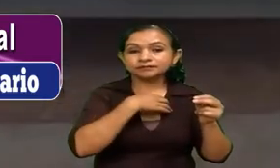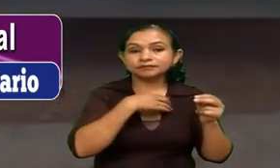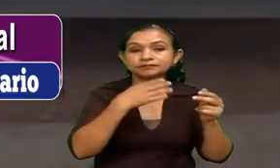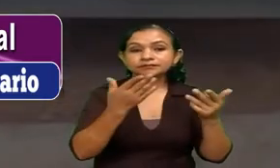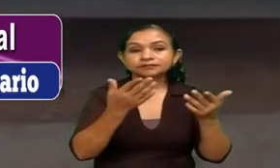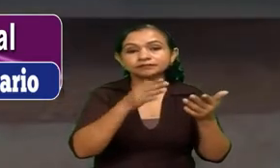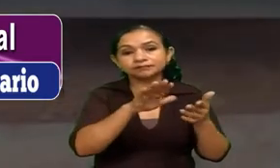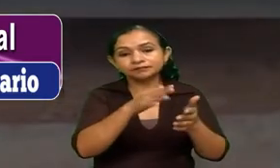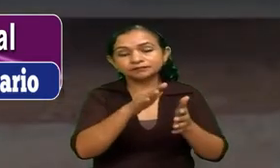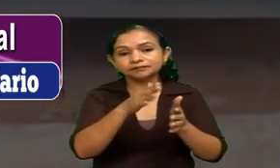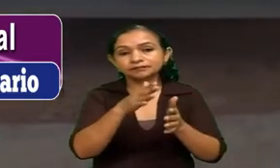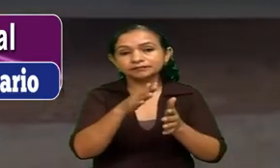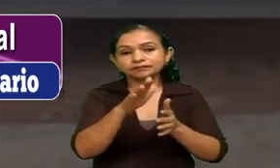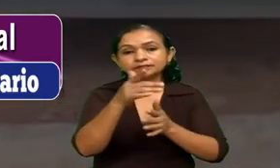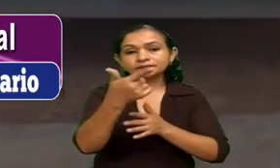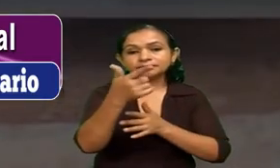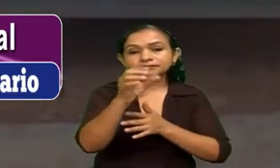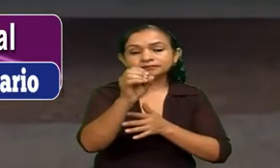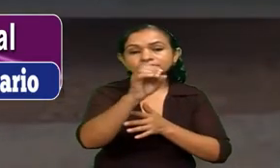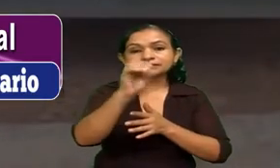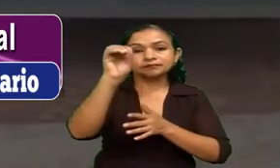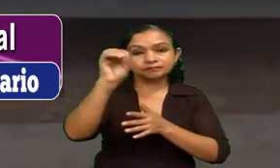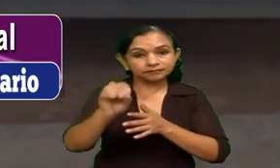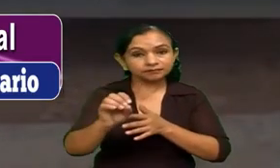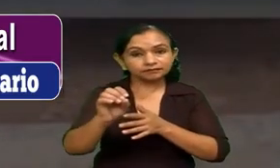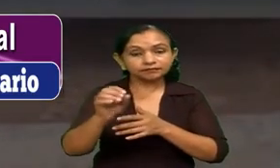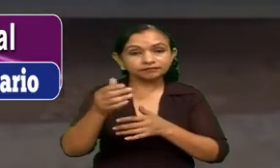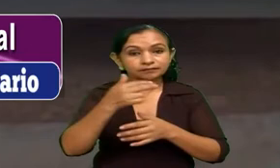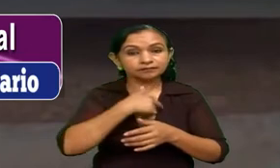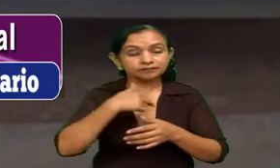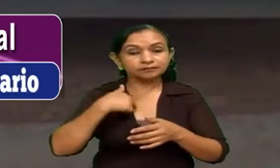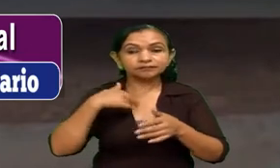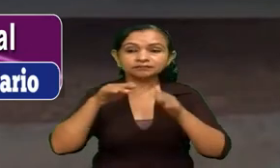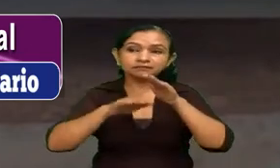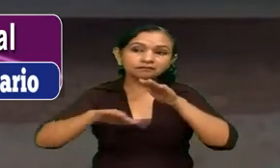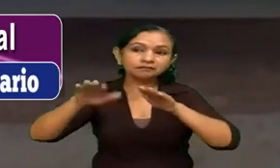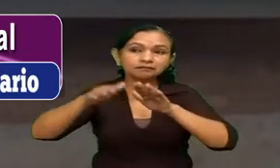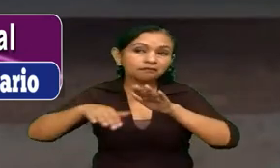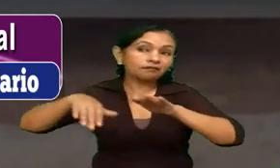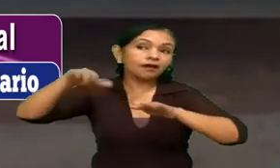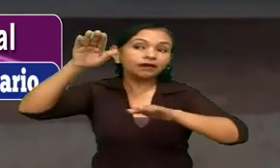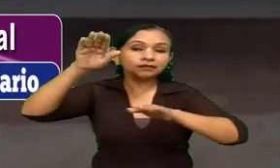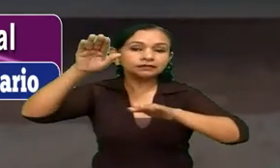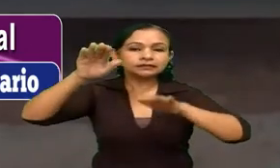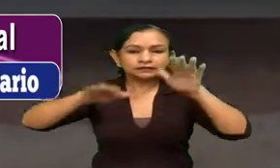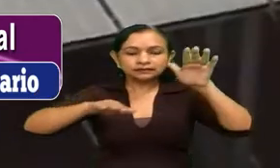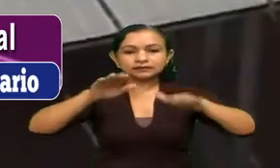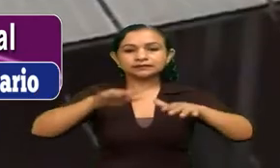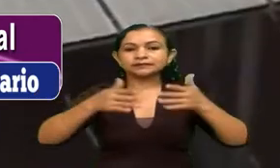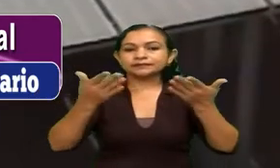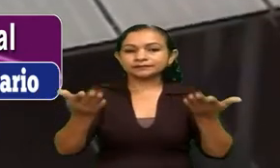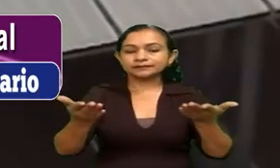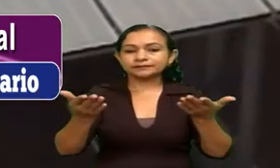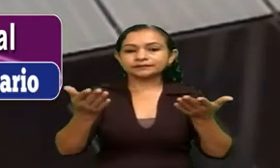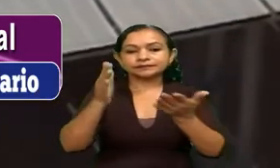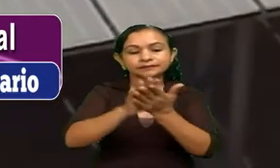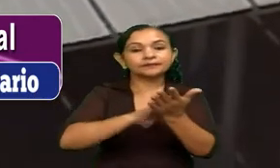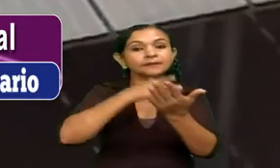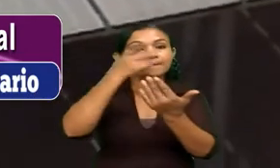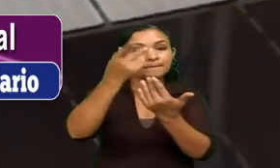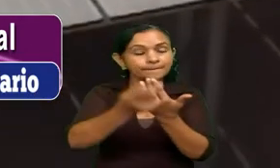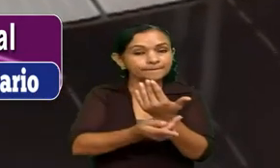hemos andado como en un promedio de un 70%, hay veces que consumimos más, ¿verdad? Claro. Renovable. Y los programas